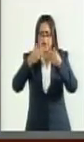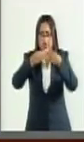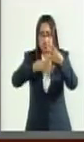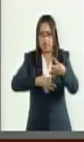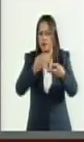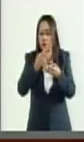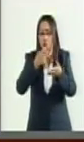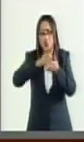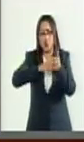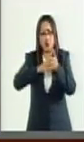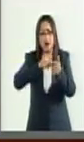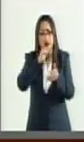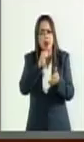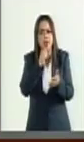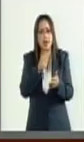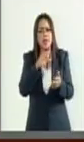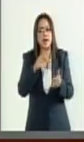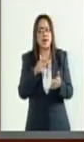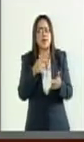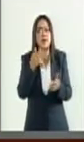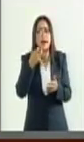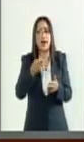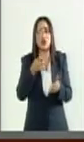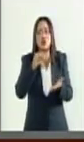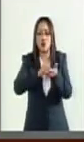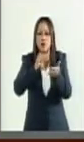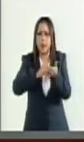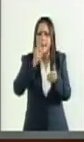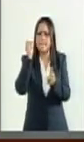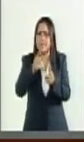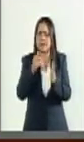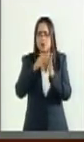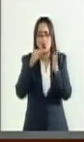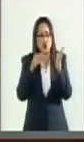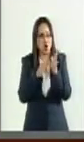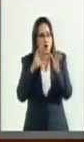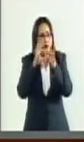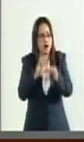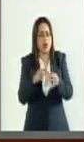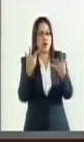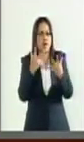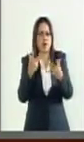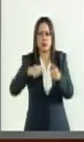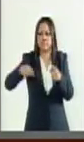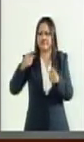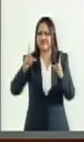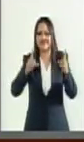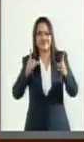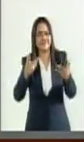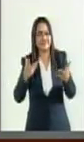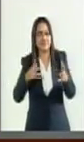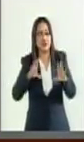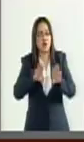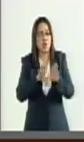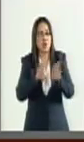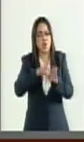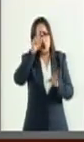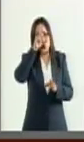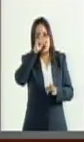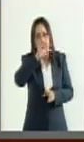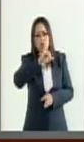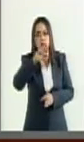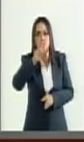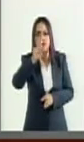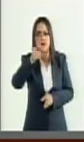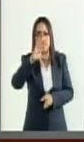reproducción del vigente diseño que es tan cuestionado del Consejo de la Judicatura Federal,